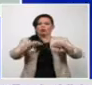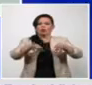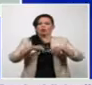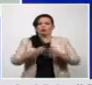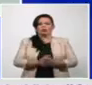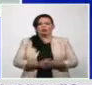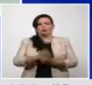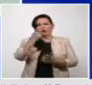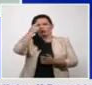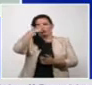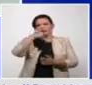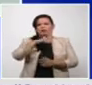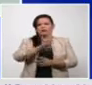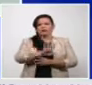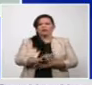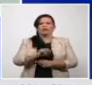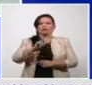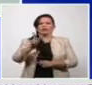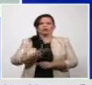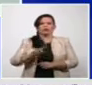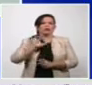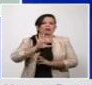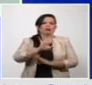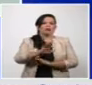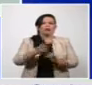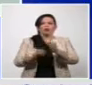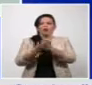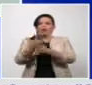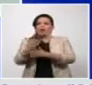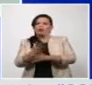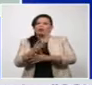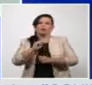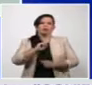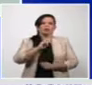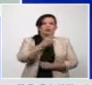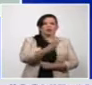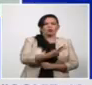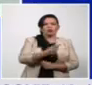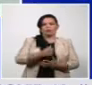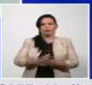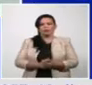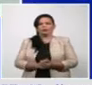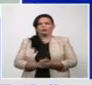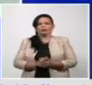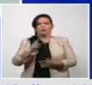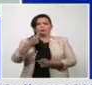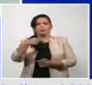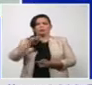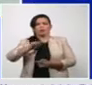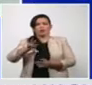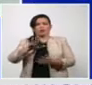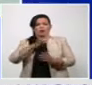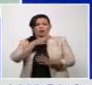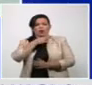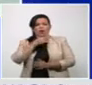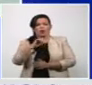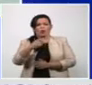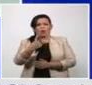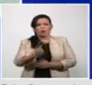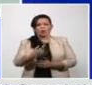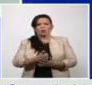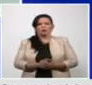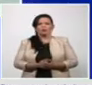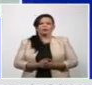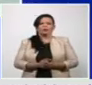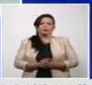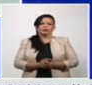5, Florencia y Majagua y 1 de enero con 2 cada uno, y Ciro Redondo con 1. Como ustedes ven, una